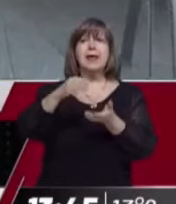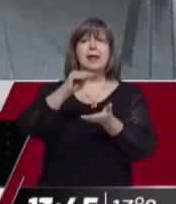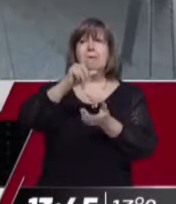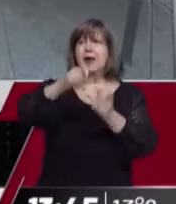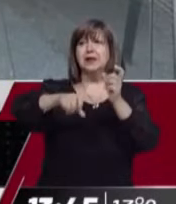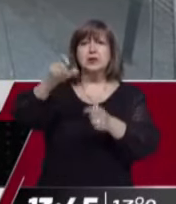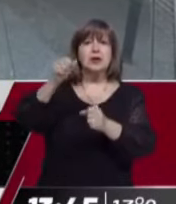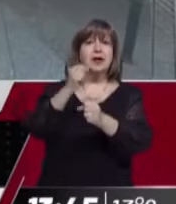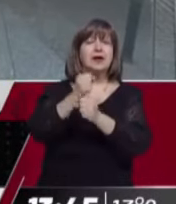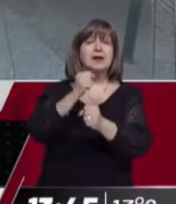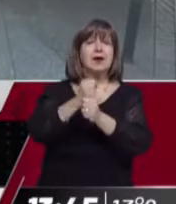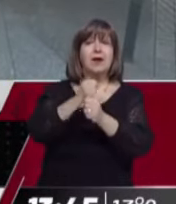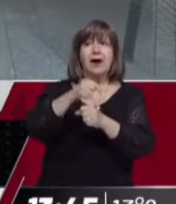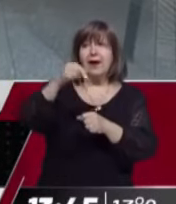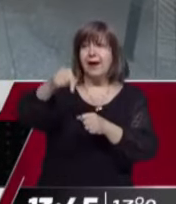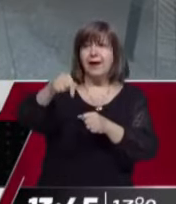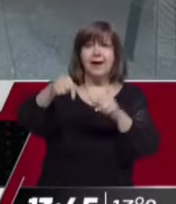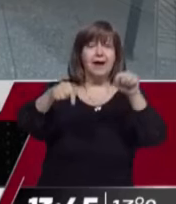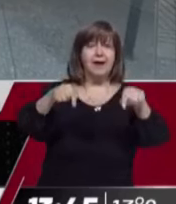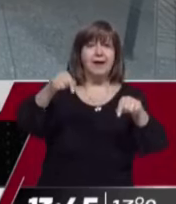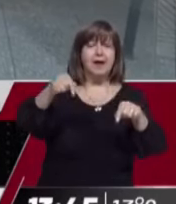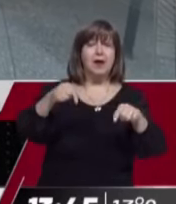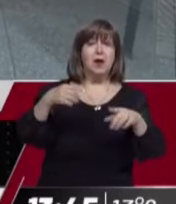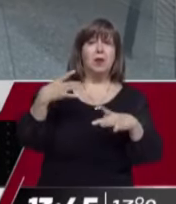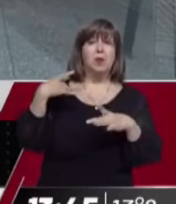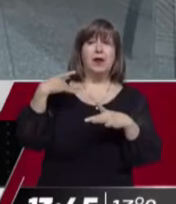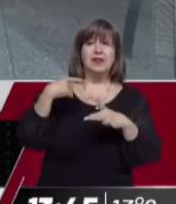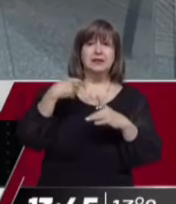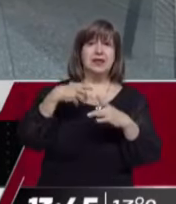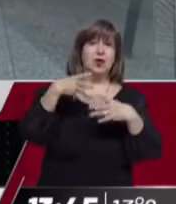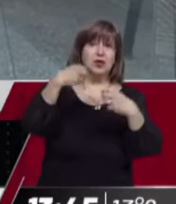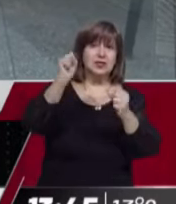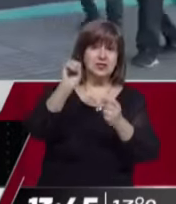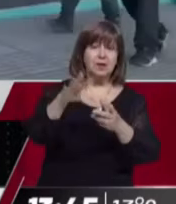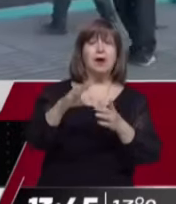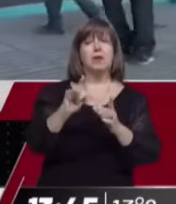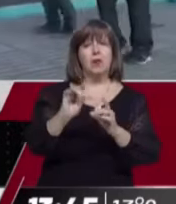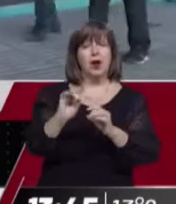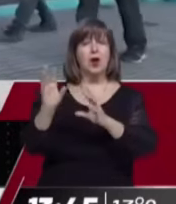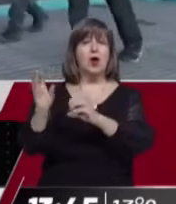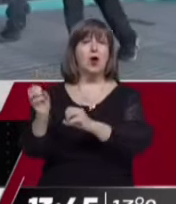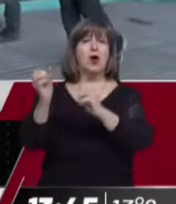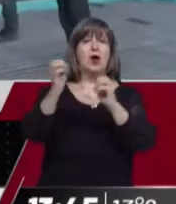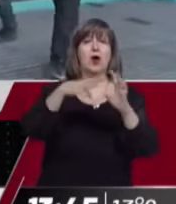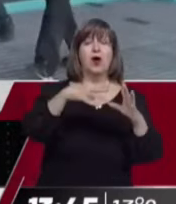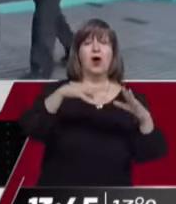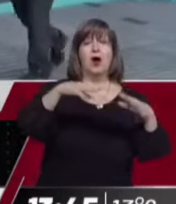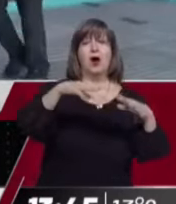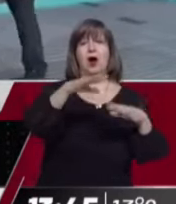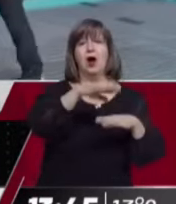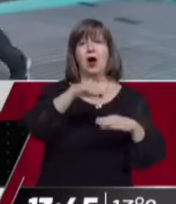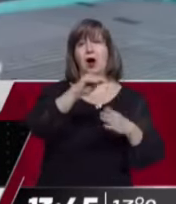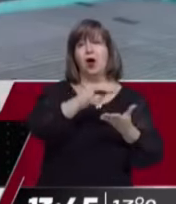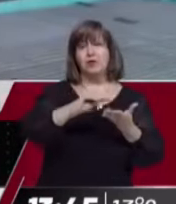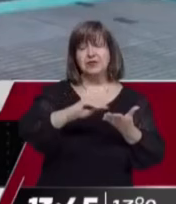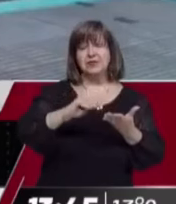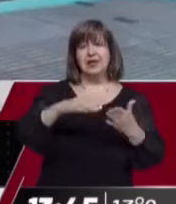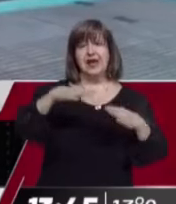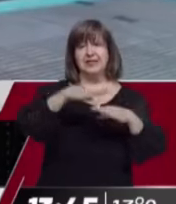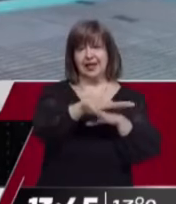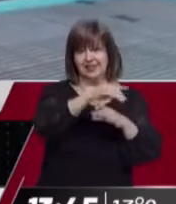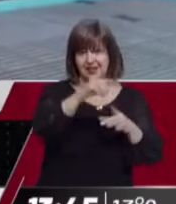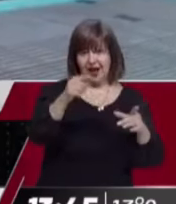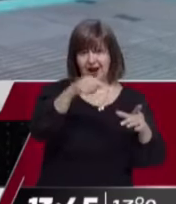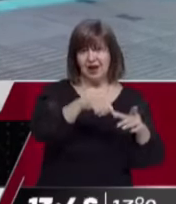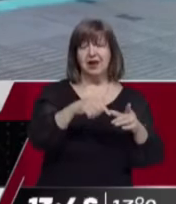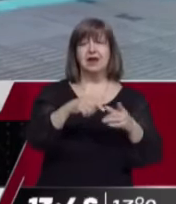este tipo de lugares, que pueden ser carteros, administrativos, están siendo trasladados en este momento a la oficina central, y con esto me refiero a